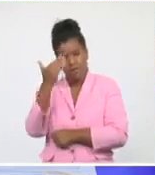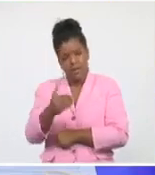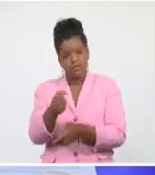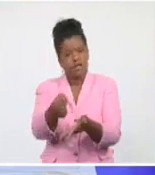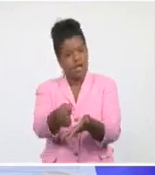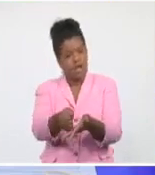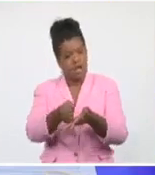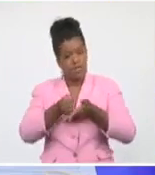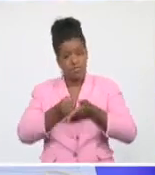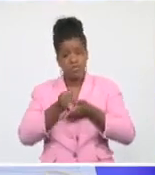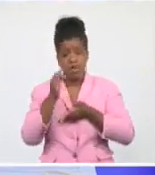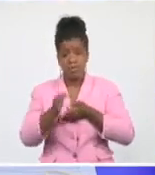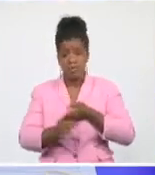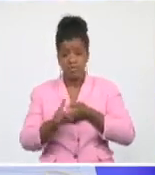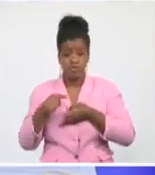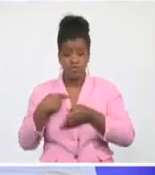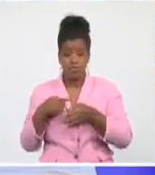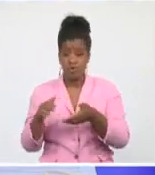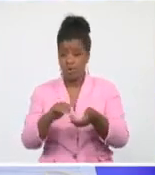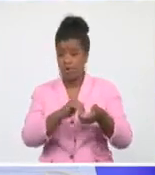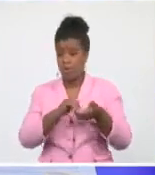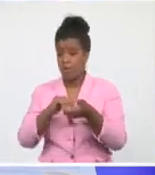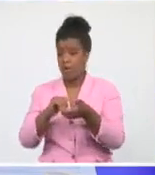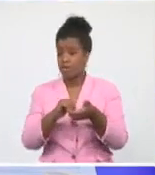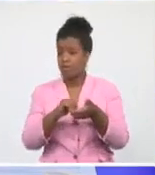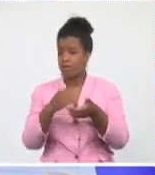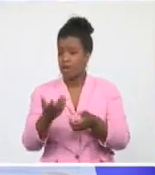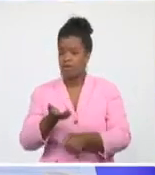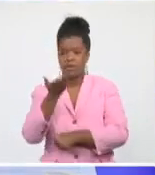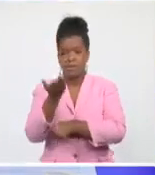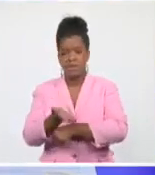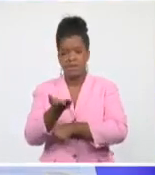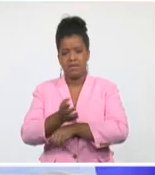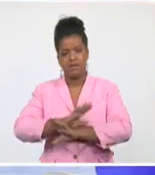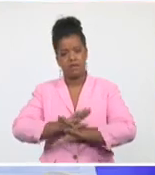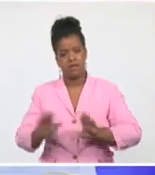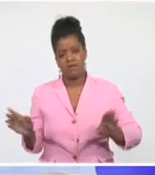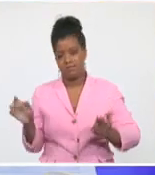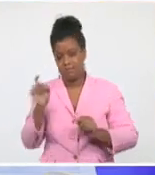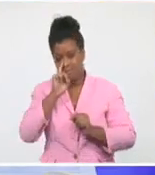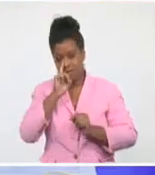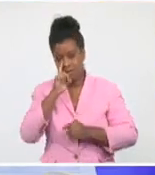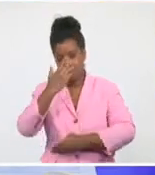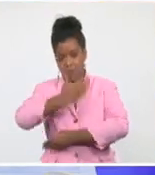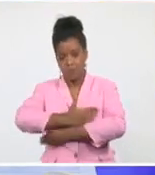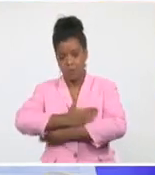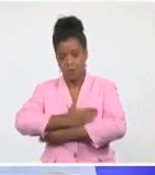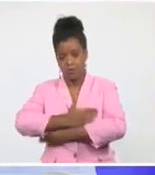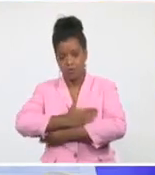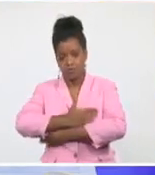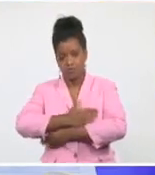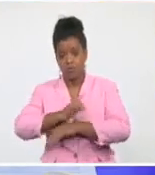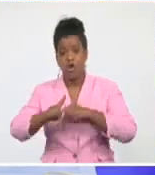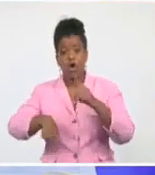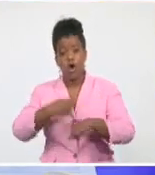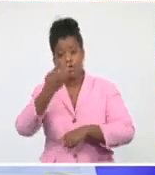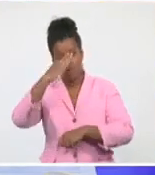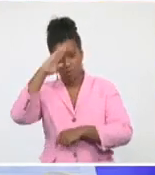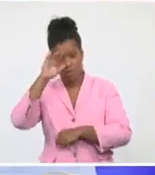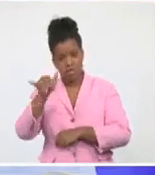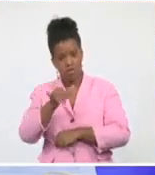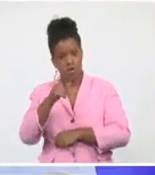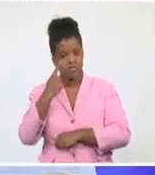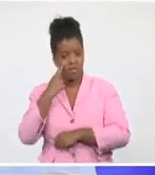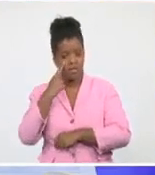la comunidad iberoamericana al justo reclamo de poner fin al bloqueo contra Cuba, así como las muestras de